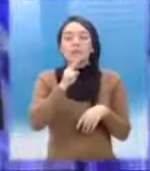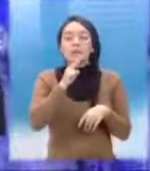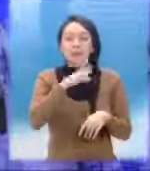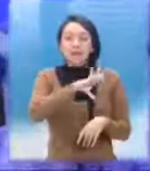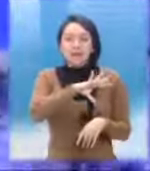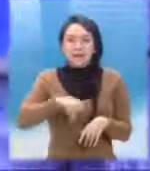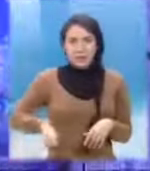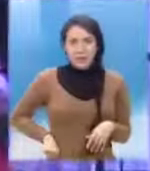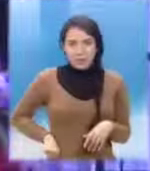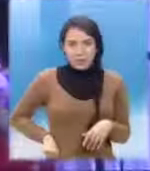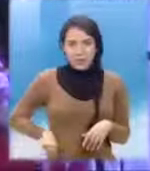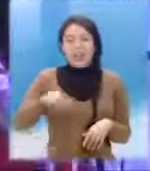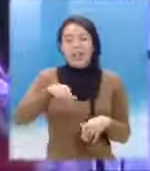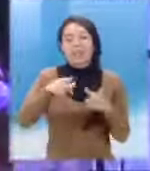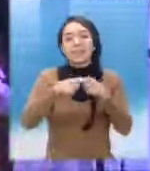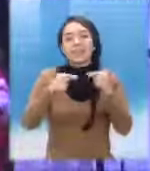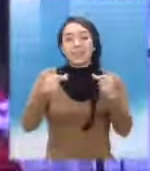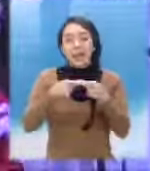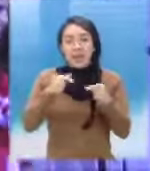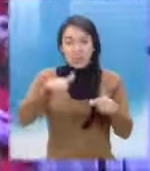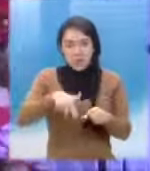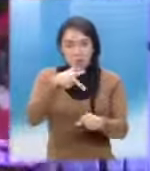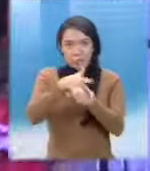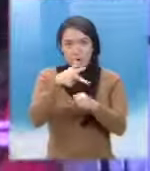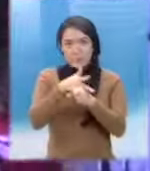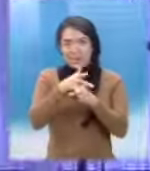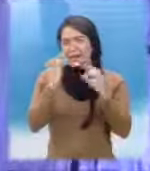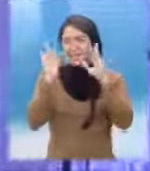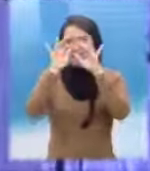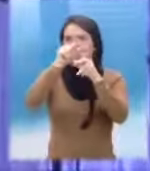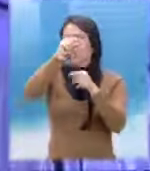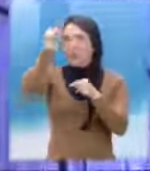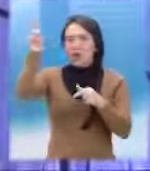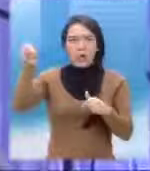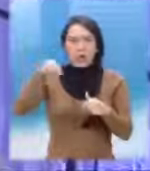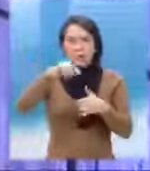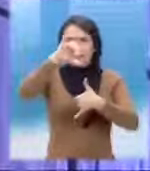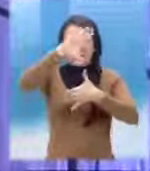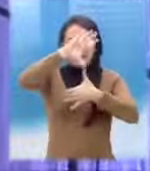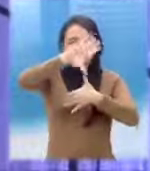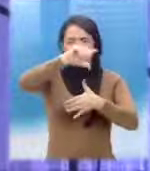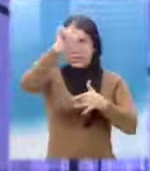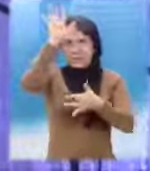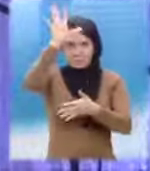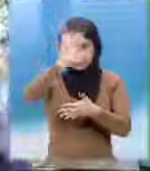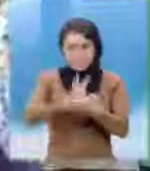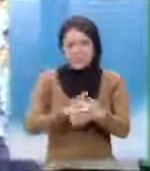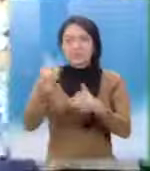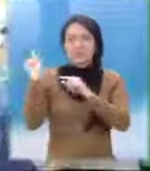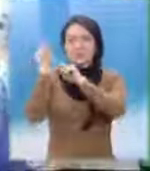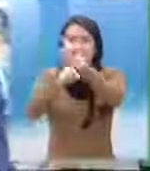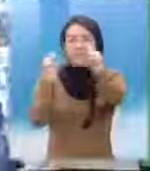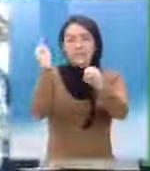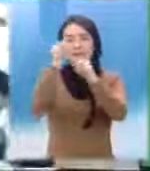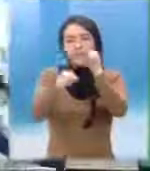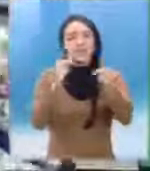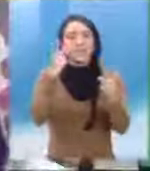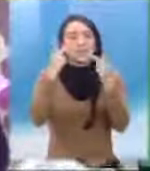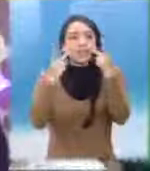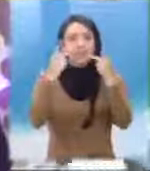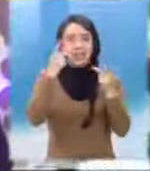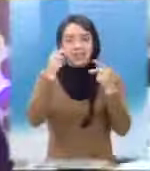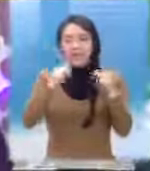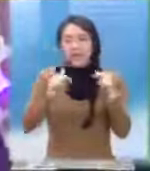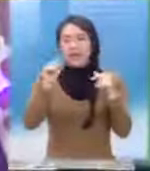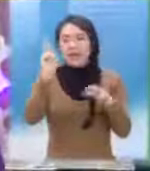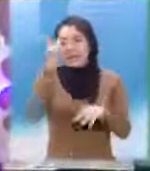República Dominicana, Nicaragua y nuestro país, se engalanó el Centenario Teatro Municipal Altense, donde al inicio del evento,